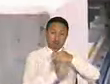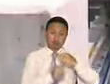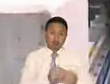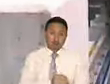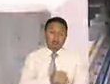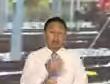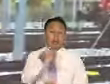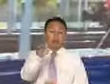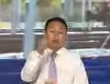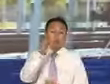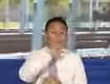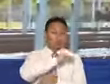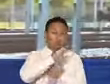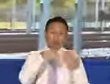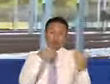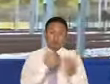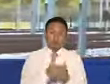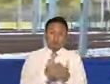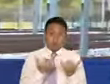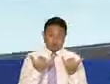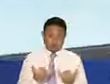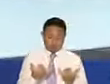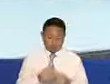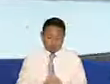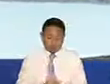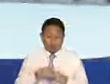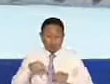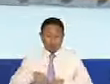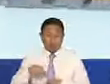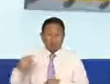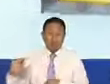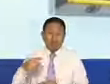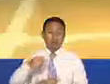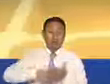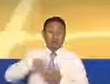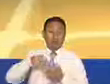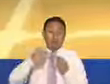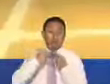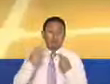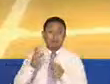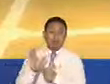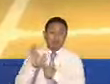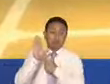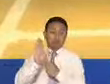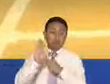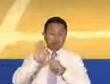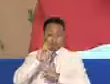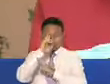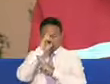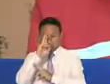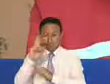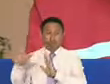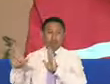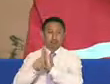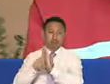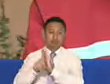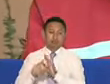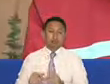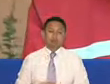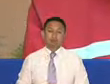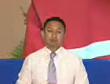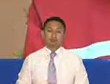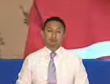documentación habilitante de la etapa contractual estará publicada en el portal de contratación pública en cumplimiento con la ley está reflejado